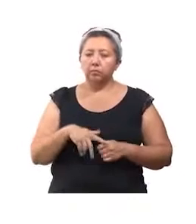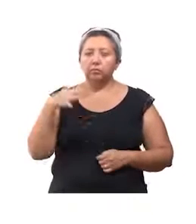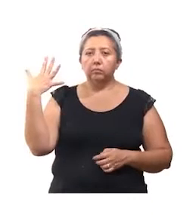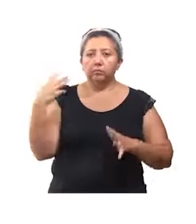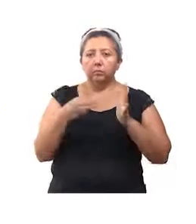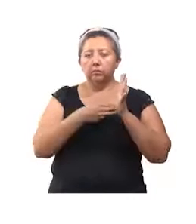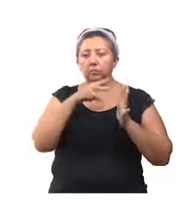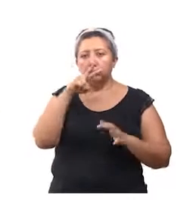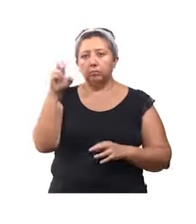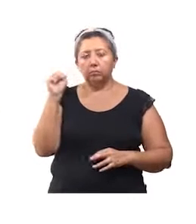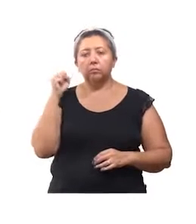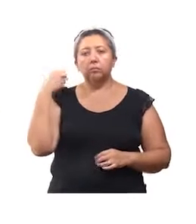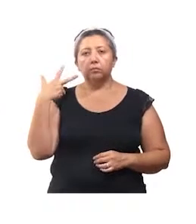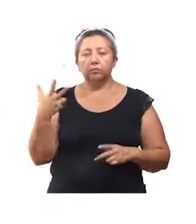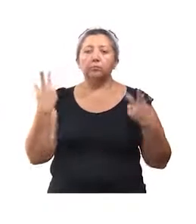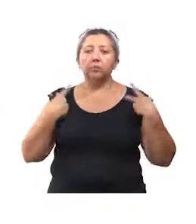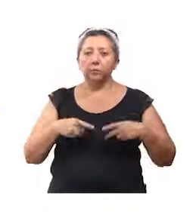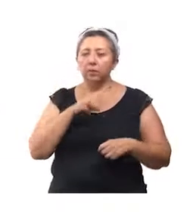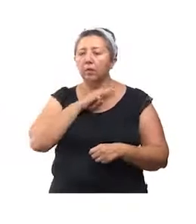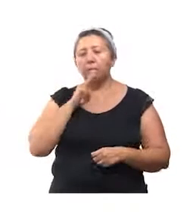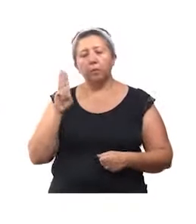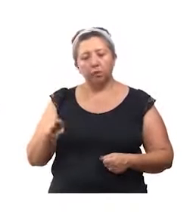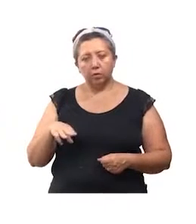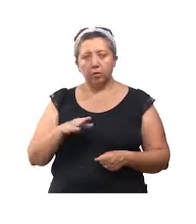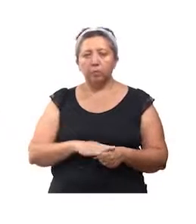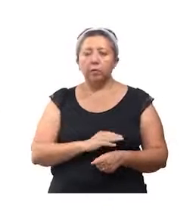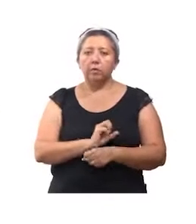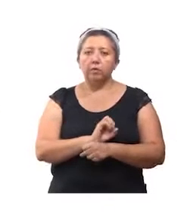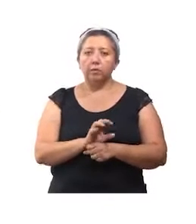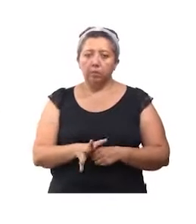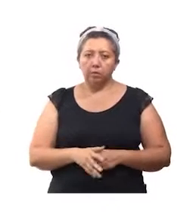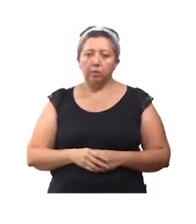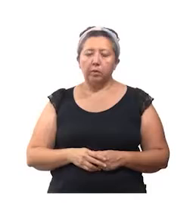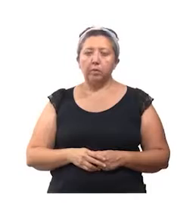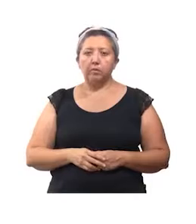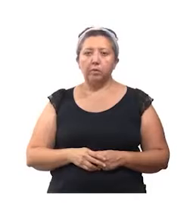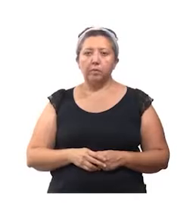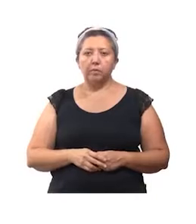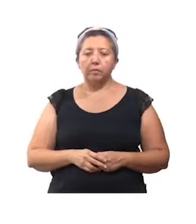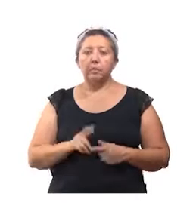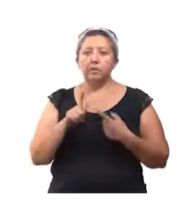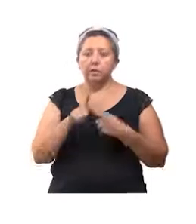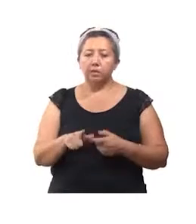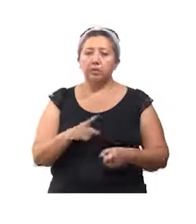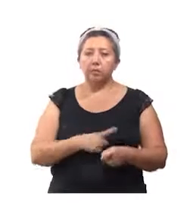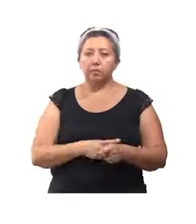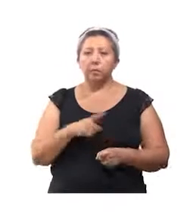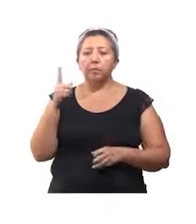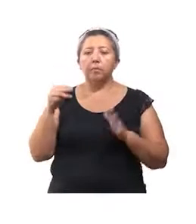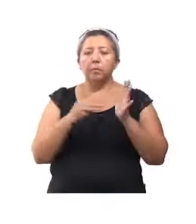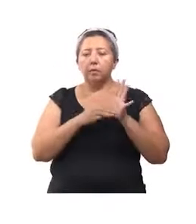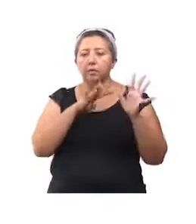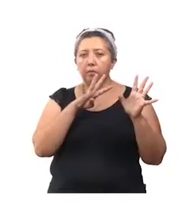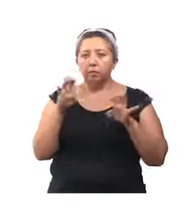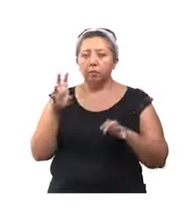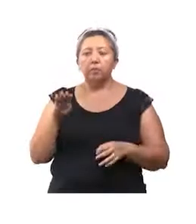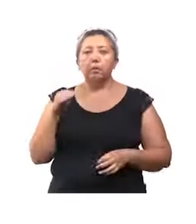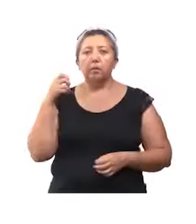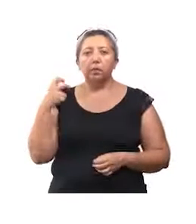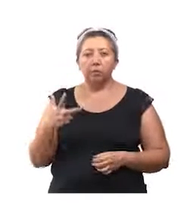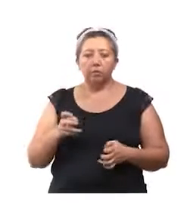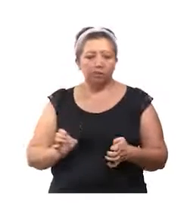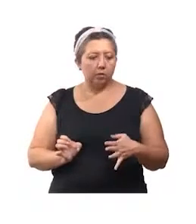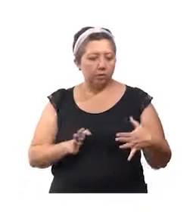son 5.268 las personas fallecidas a causa del coronavirus. De los casos activos, 1.998